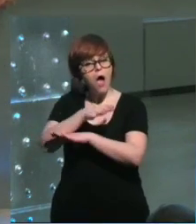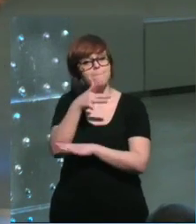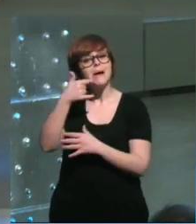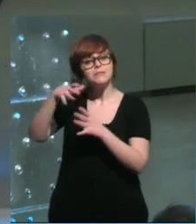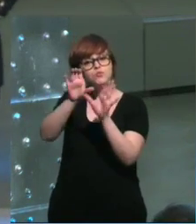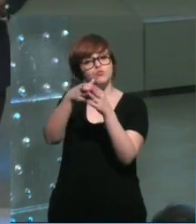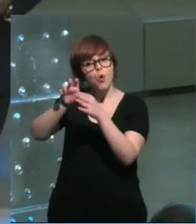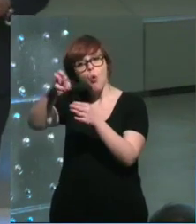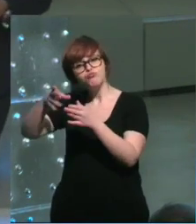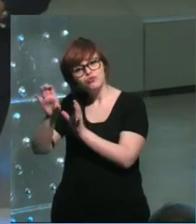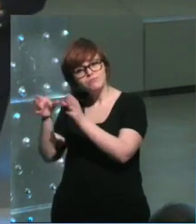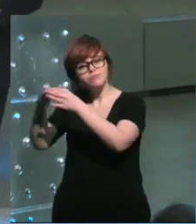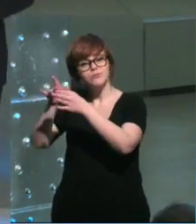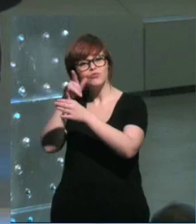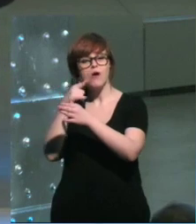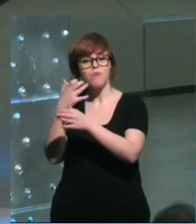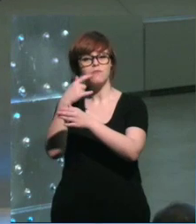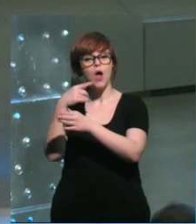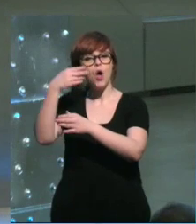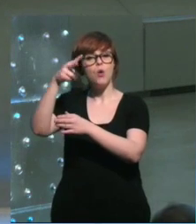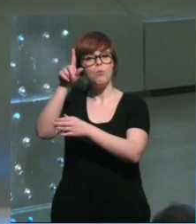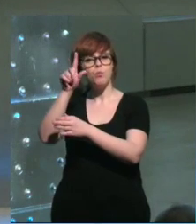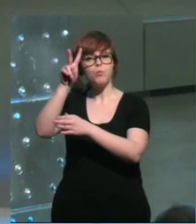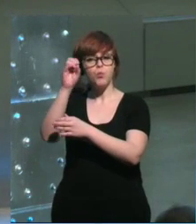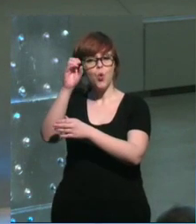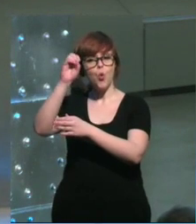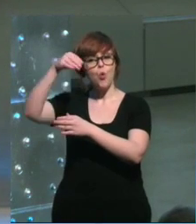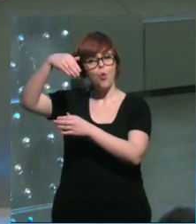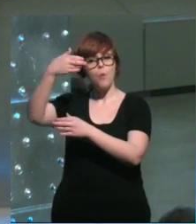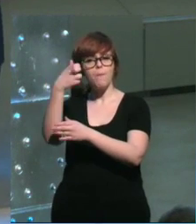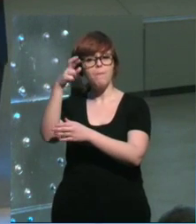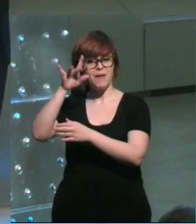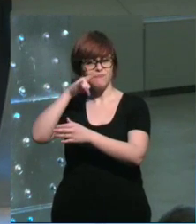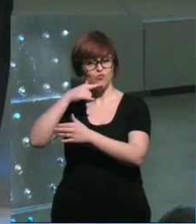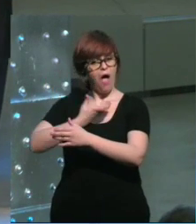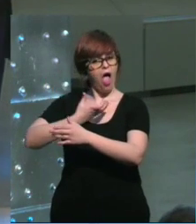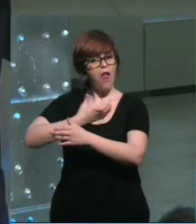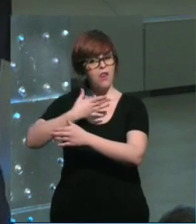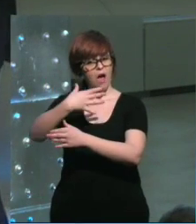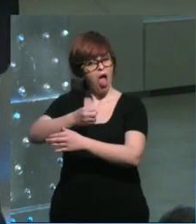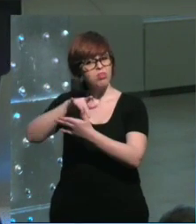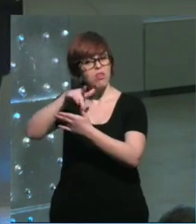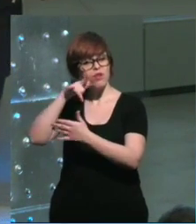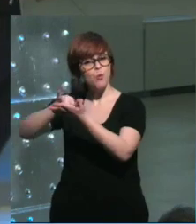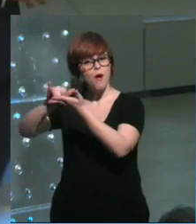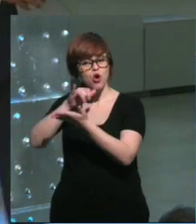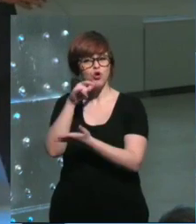facción del partido, representada por gente como Bloomberg, moderado en Nueva York, el alcalde de Nueva York, o Christ,